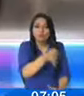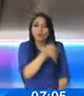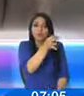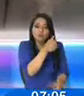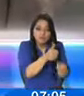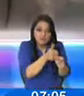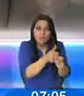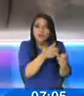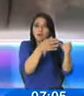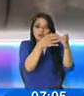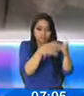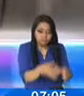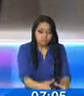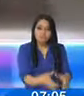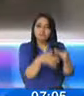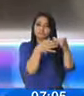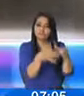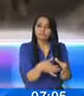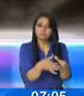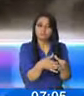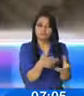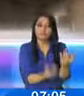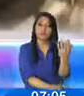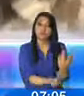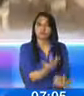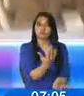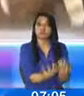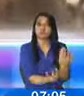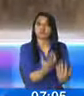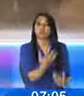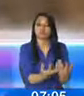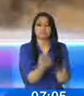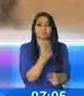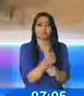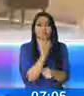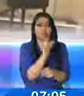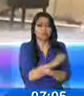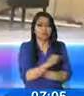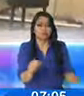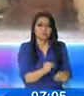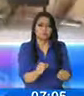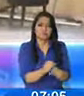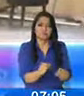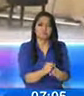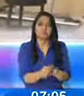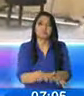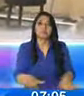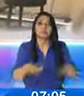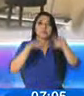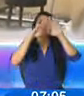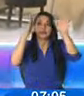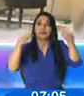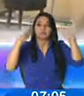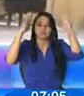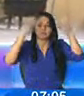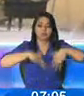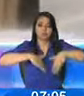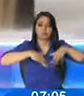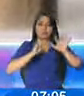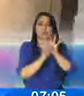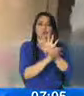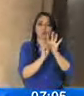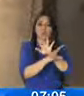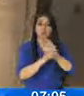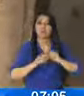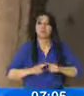en un palet por efectos de que se ha quemado se ha descabezado y provocó una explosión el cual desbarató el techo de la de la bodega